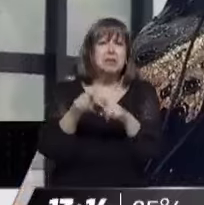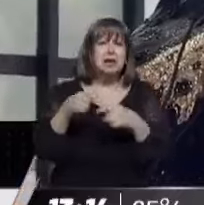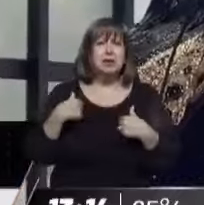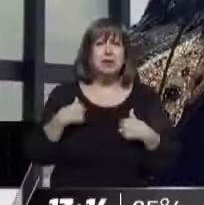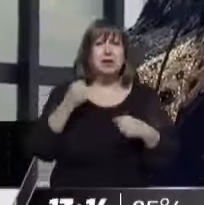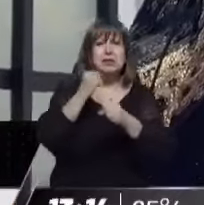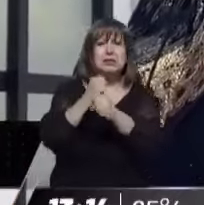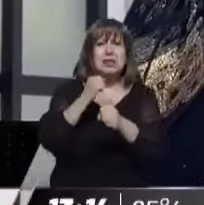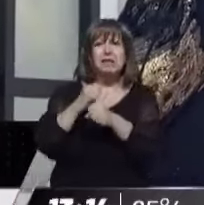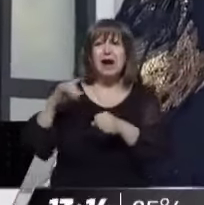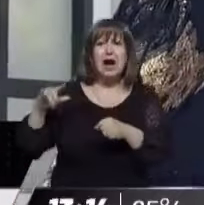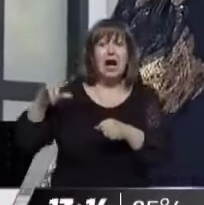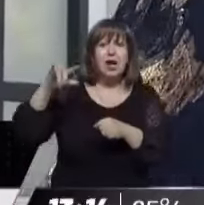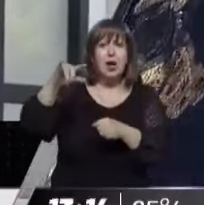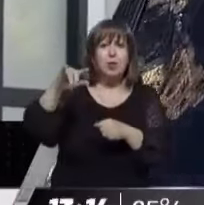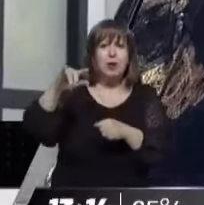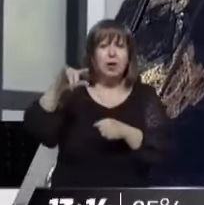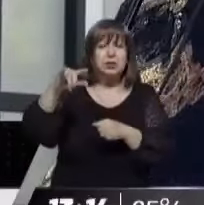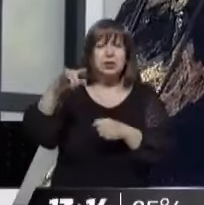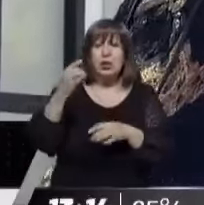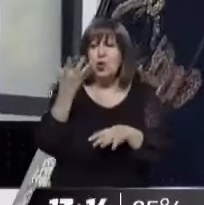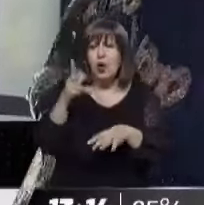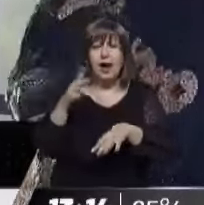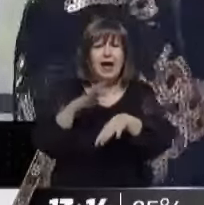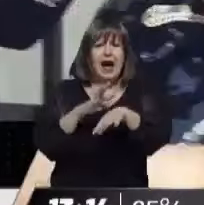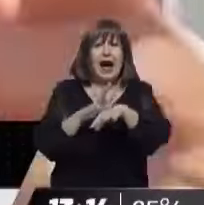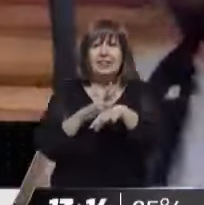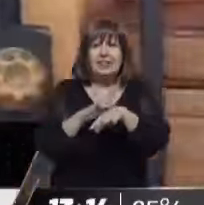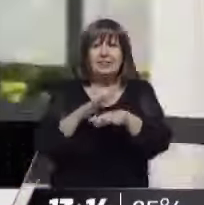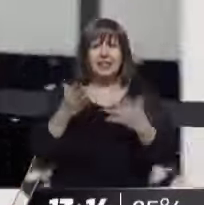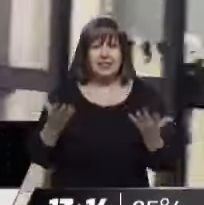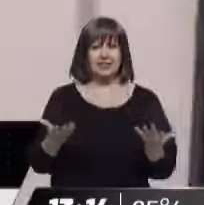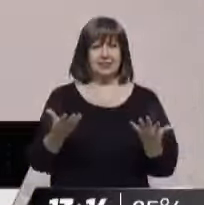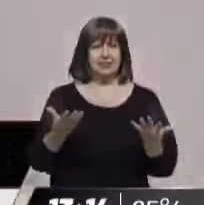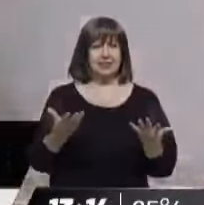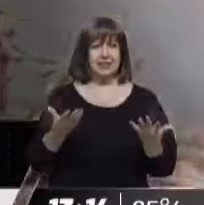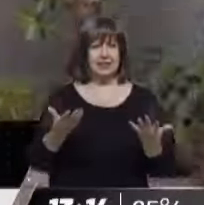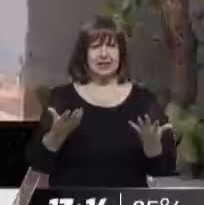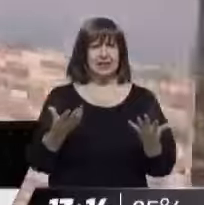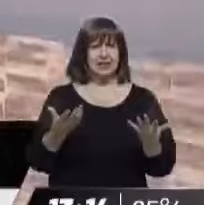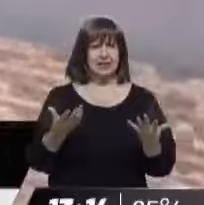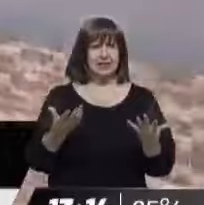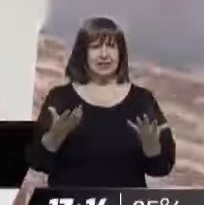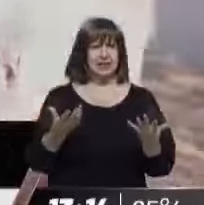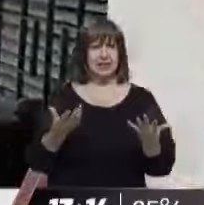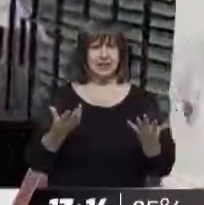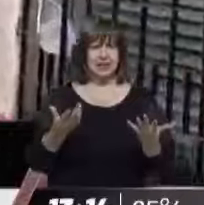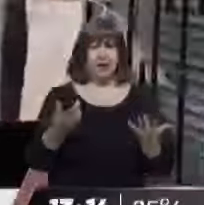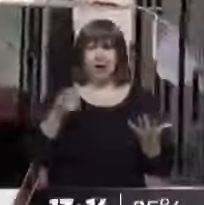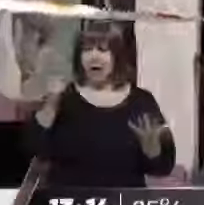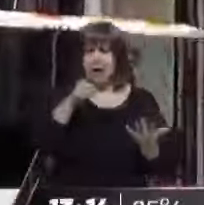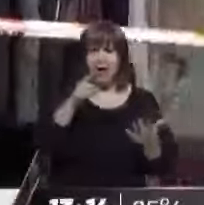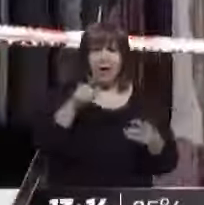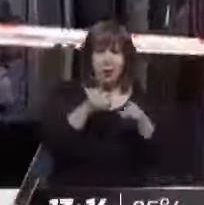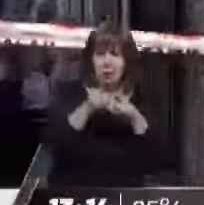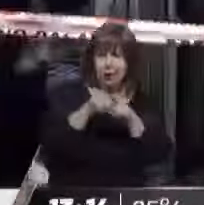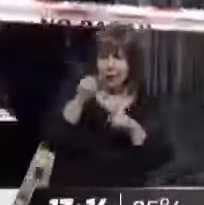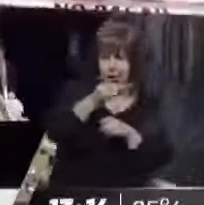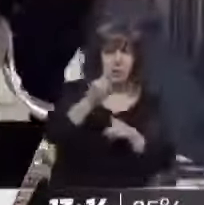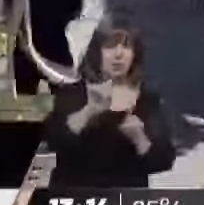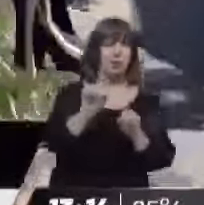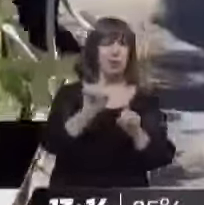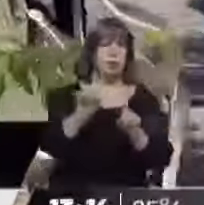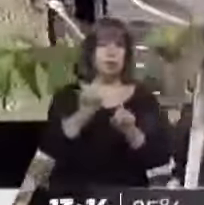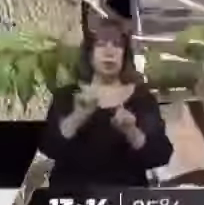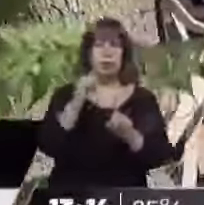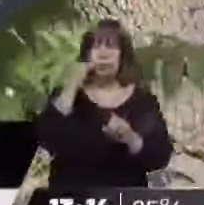en el aeropuerto, no tiene antecedentes. Mira, Rulo, ahí están sacando a otra persona. ¿Él es tu hermano? No, mi hermano no. ¿Pero lo